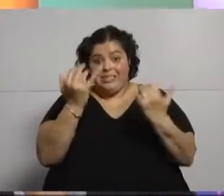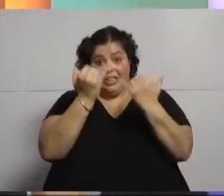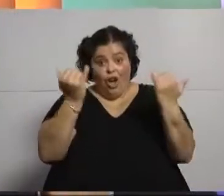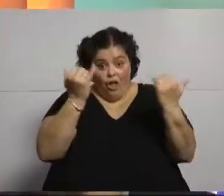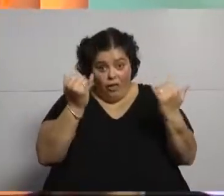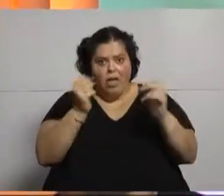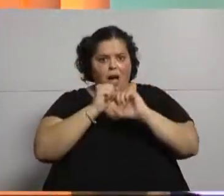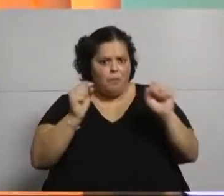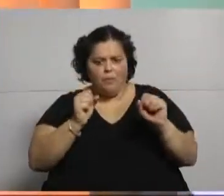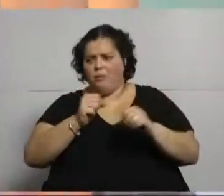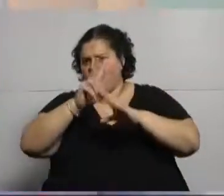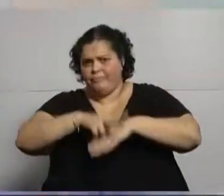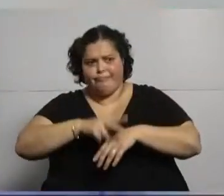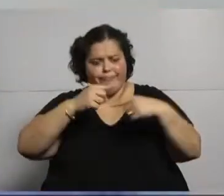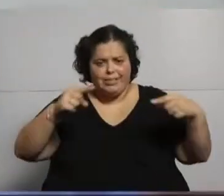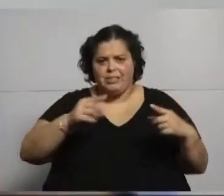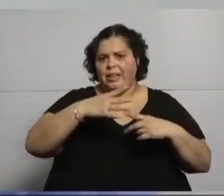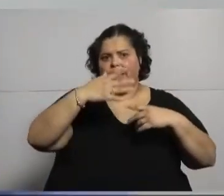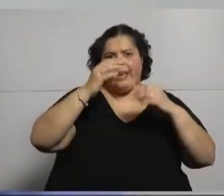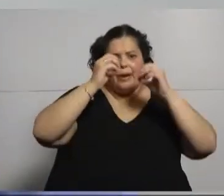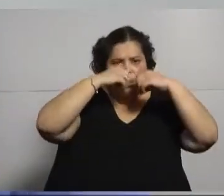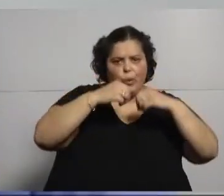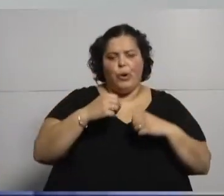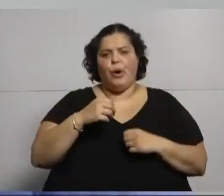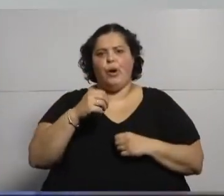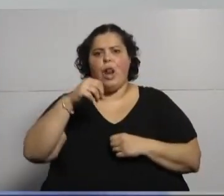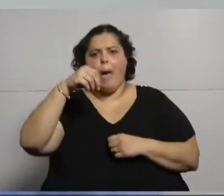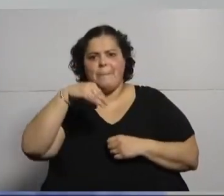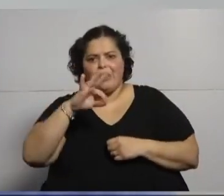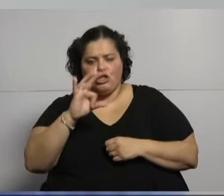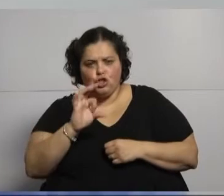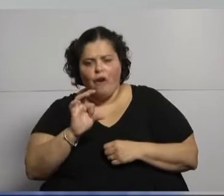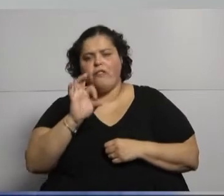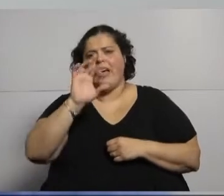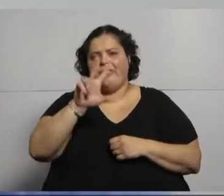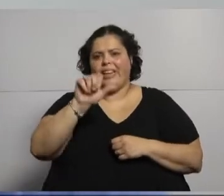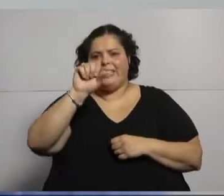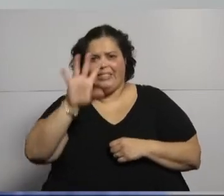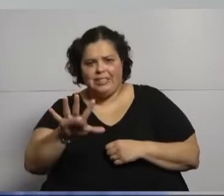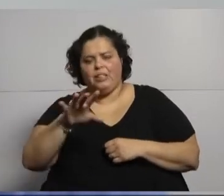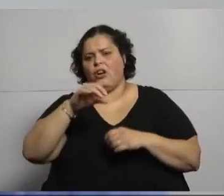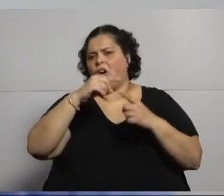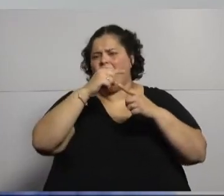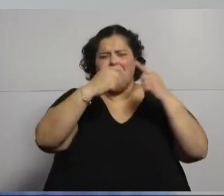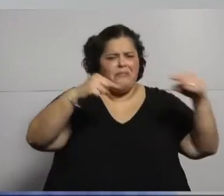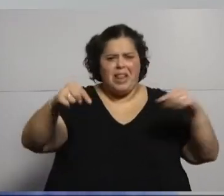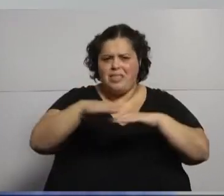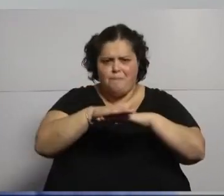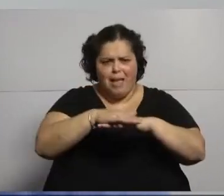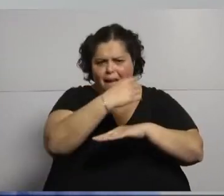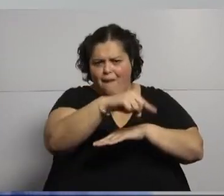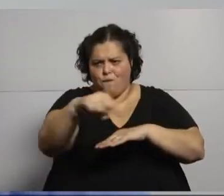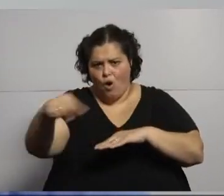Google, a Microsoft 365, a Zoom, a las diversas plataformas que tuviera cada una de las entidades, y logramos